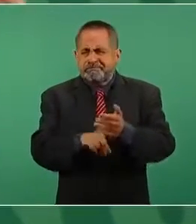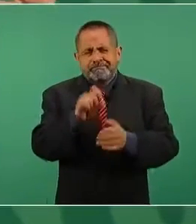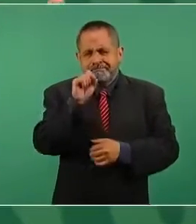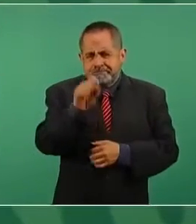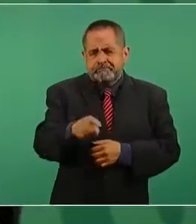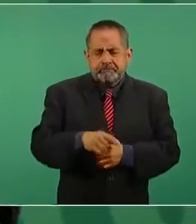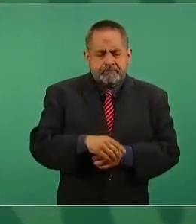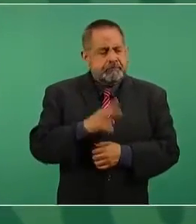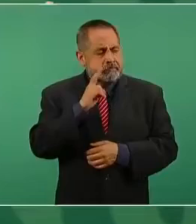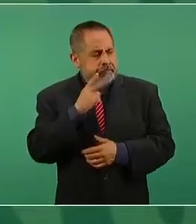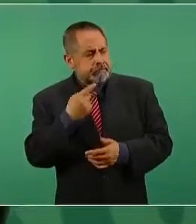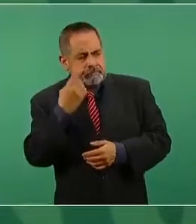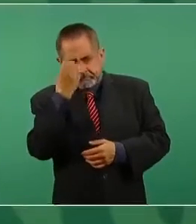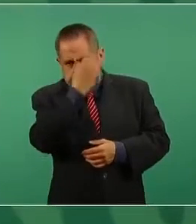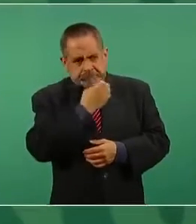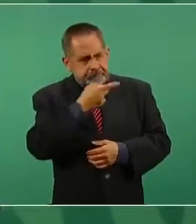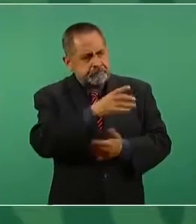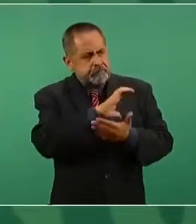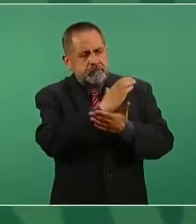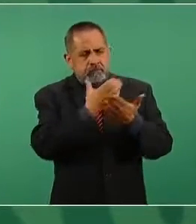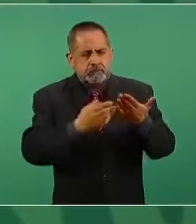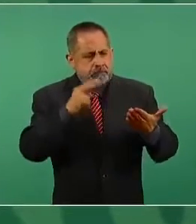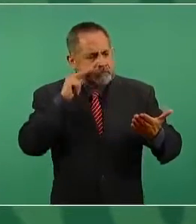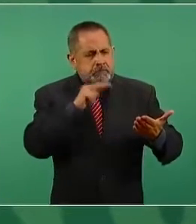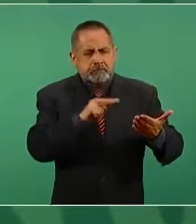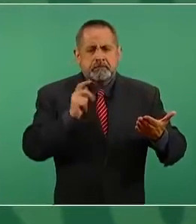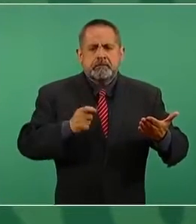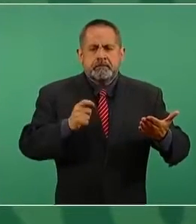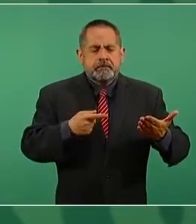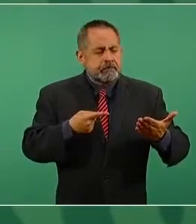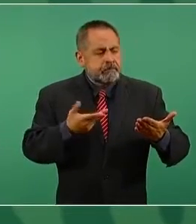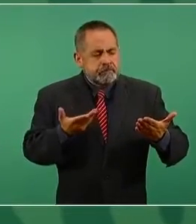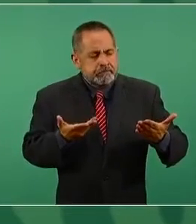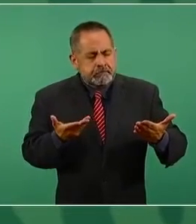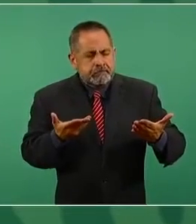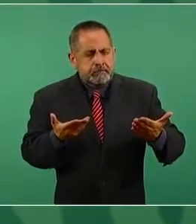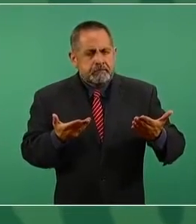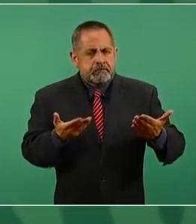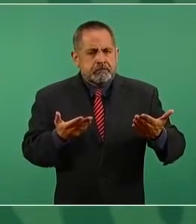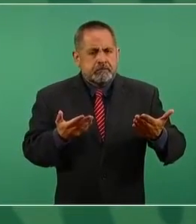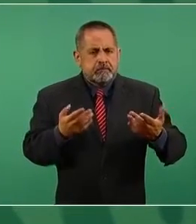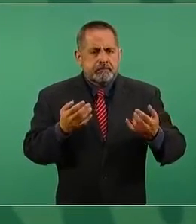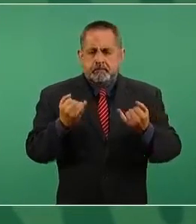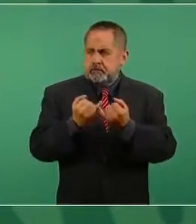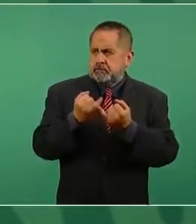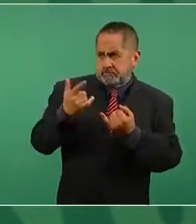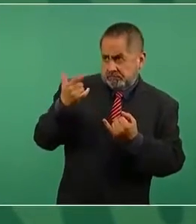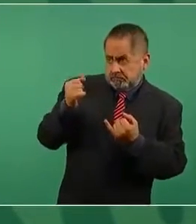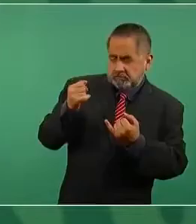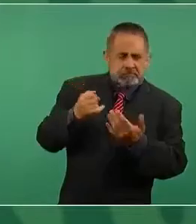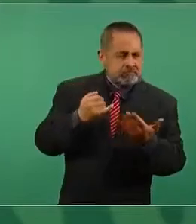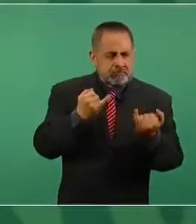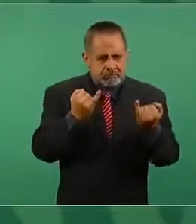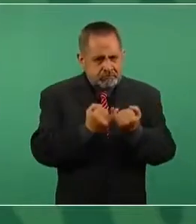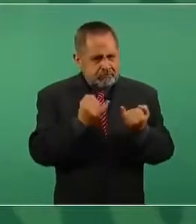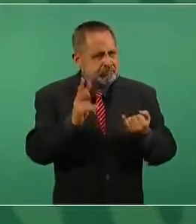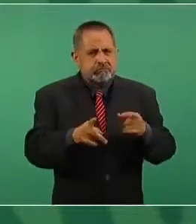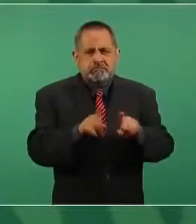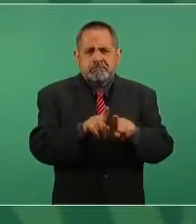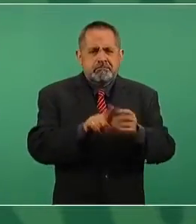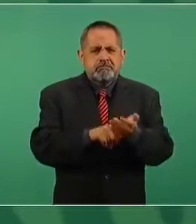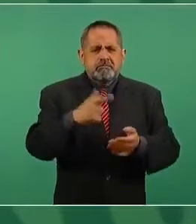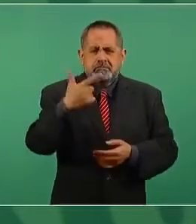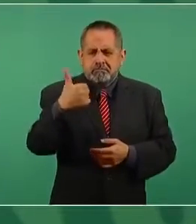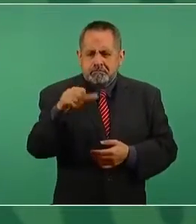es revisar los contratos. De gas. Si lo que hicimos con el